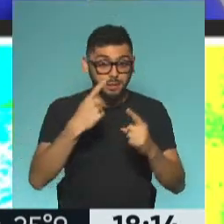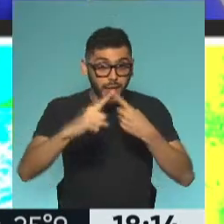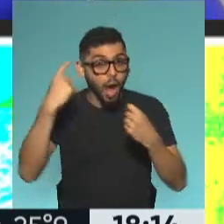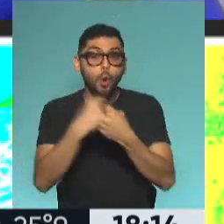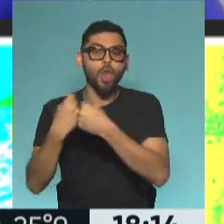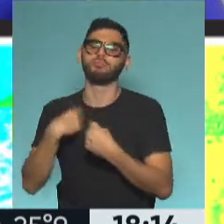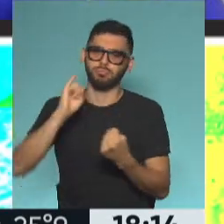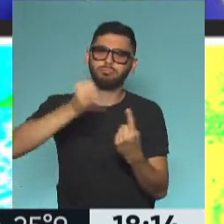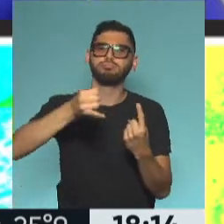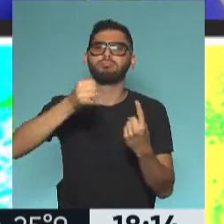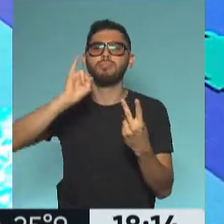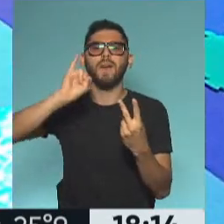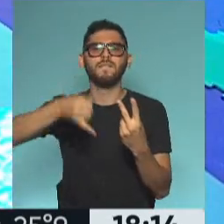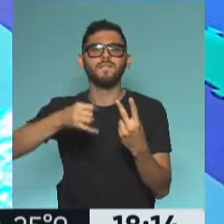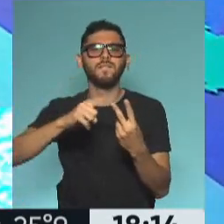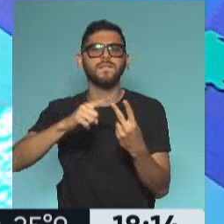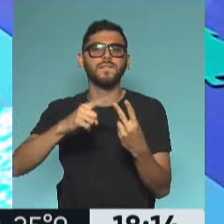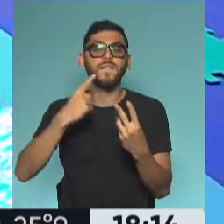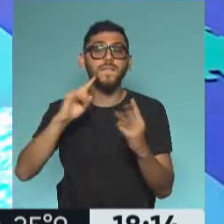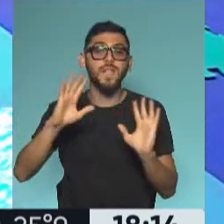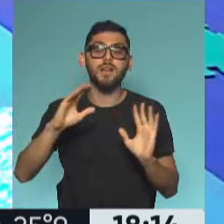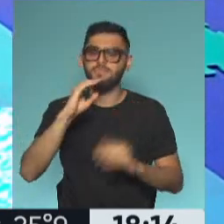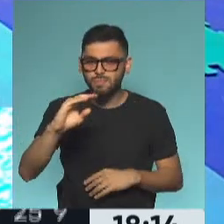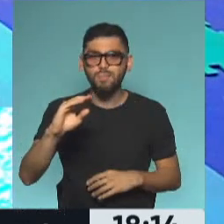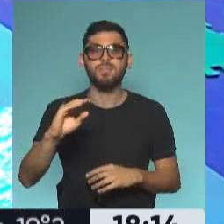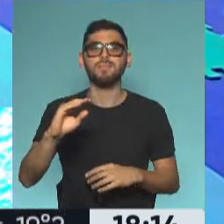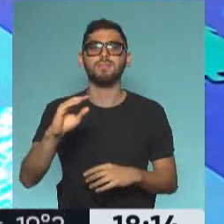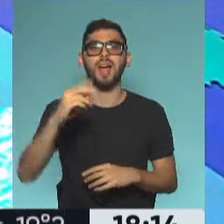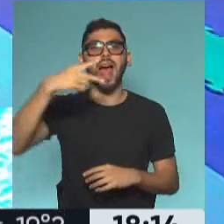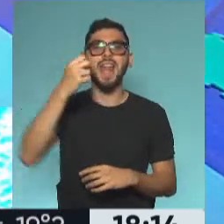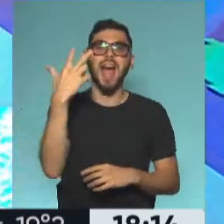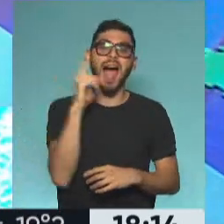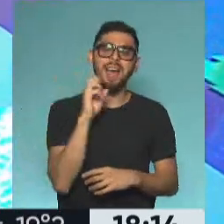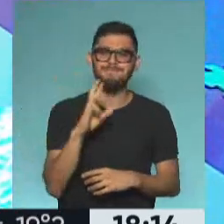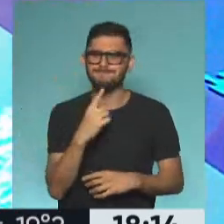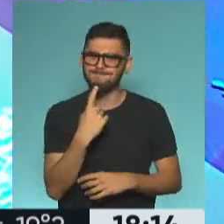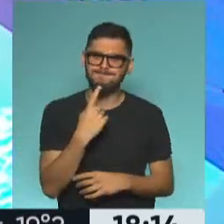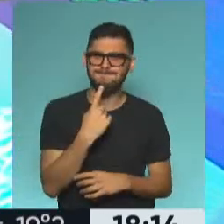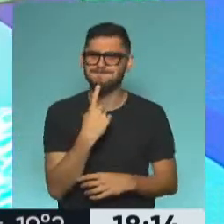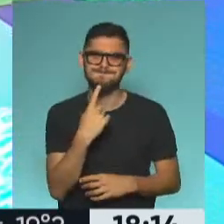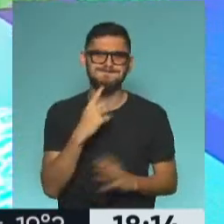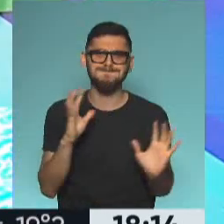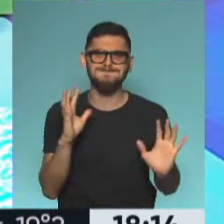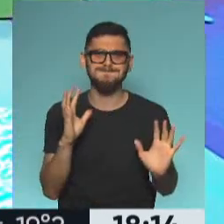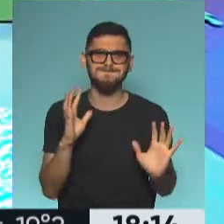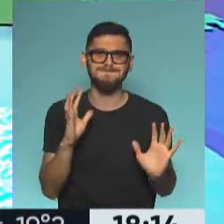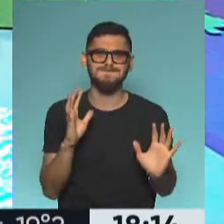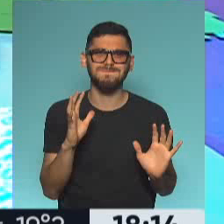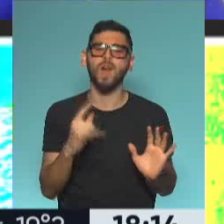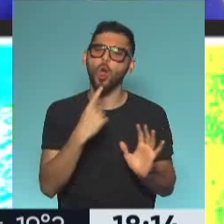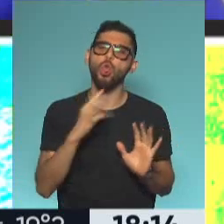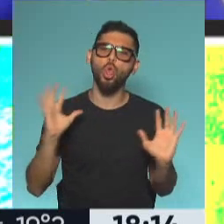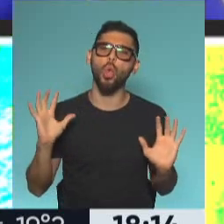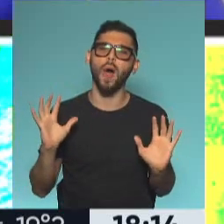sí. Coincide Elías. La respuesta, Nair, Fran. Nair se agarra. Nair tiene dudas. ¿No? Tengo